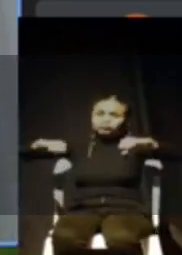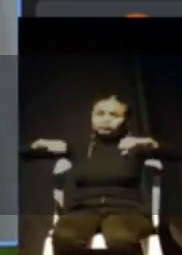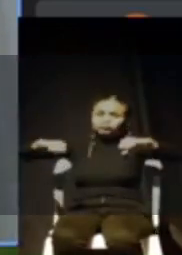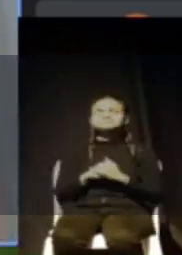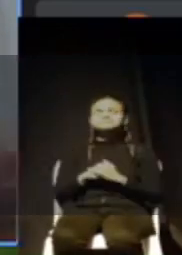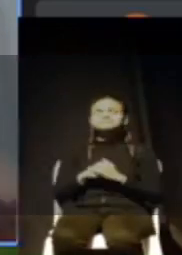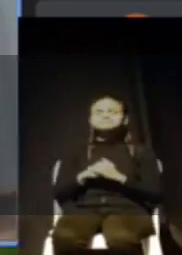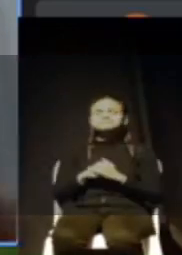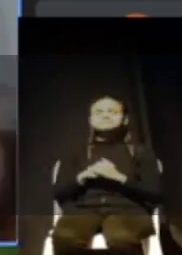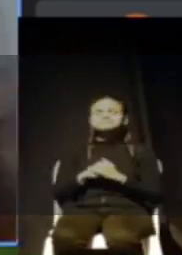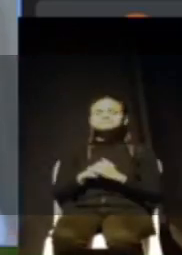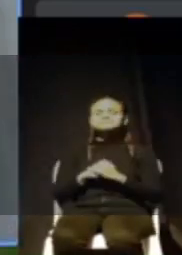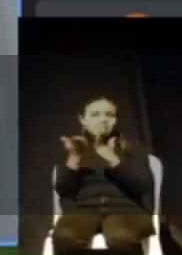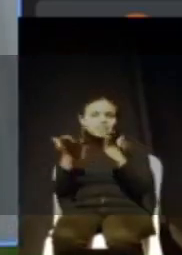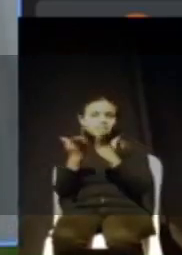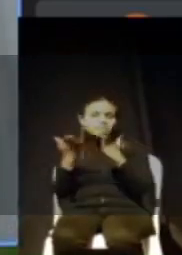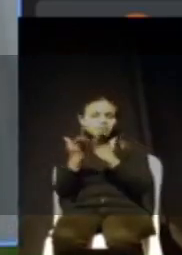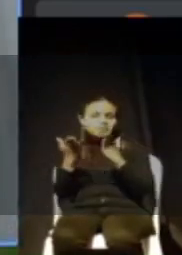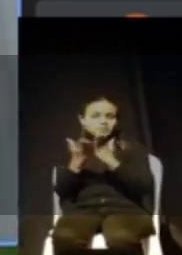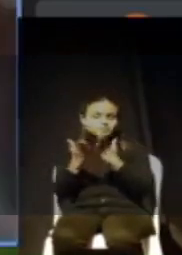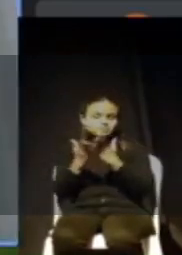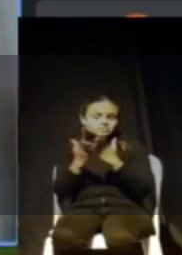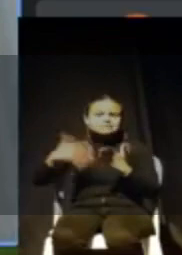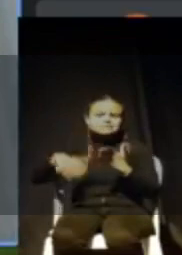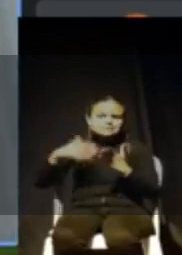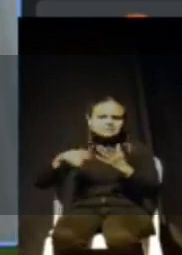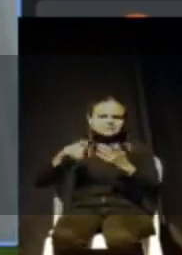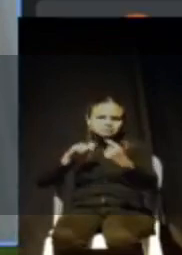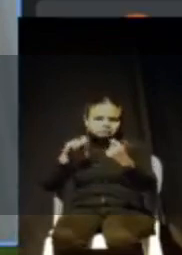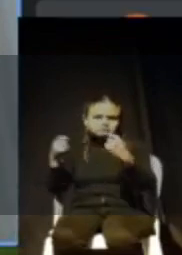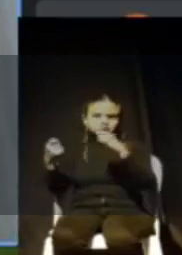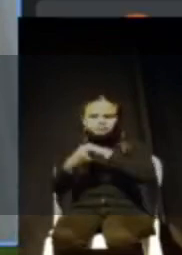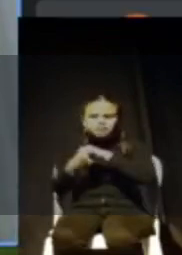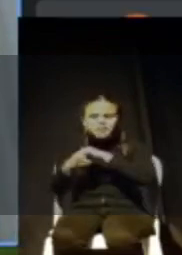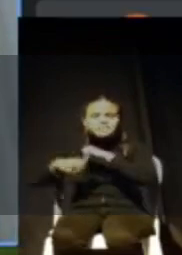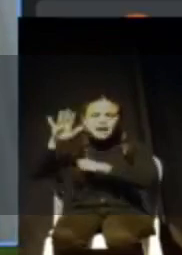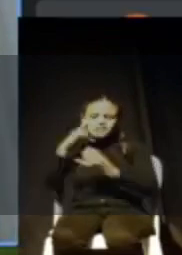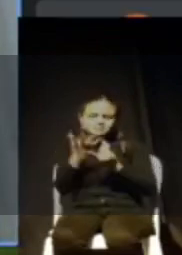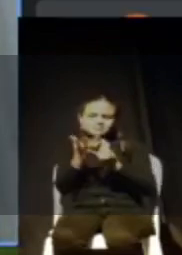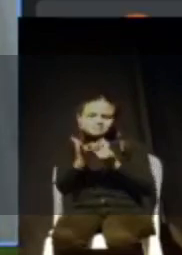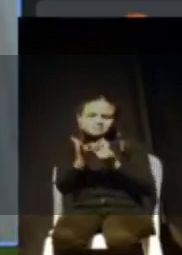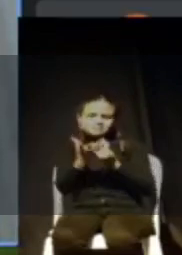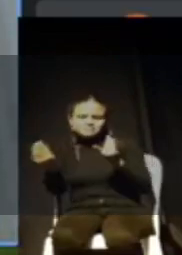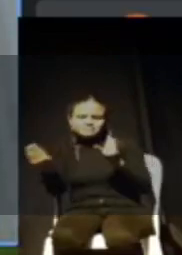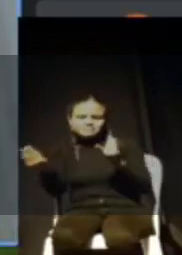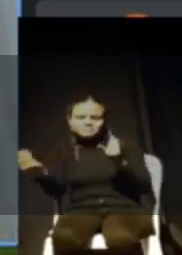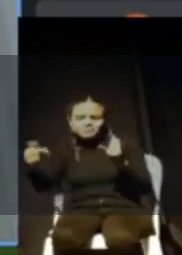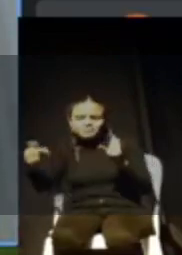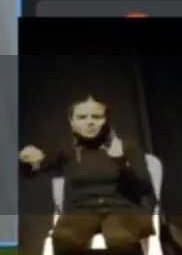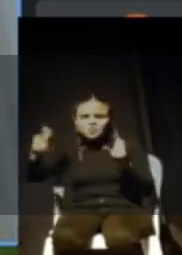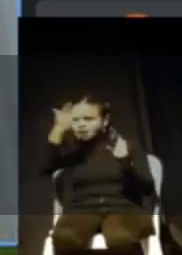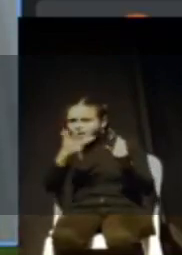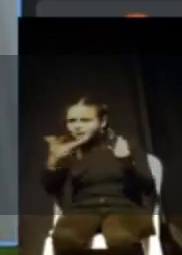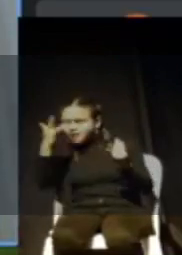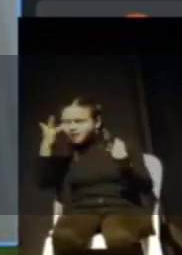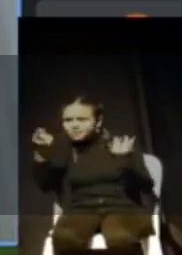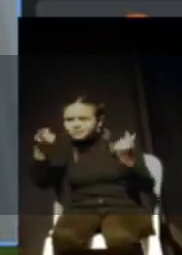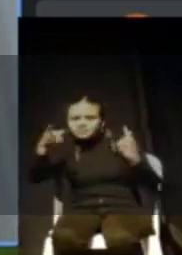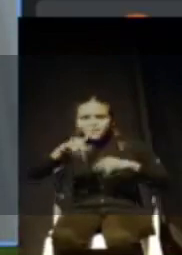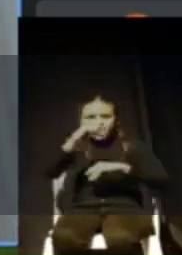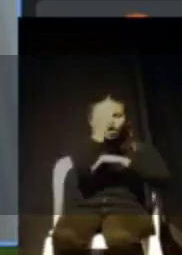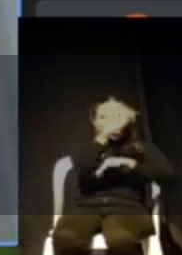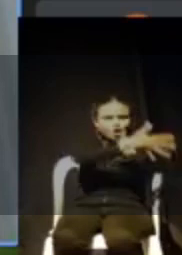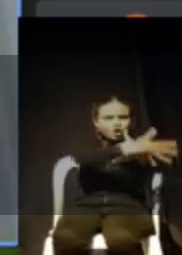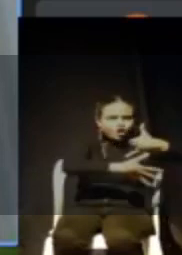Etnoeducaciones, el título sufrió una pequeña modificación, Etnoeducaciones Afro y Cátedra de Estudios Afrocolombianos, apuestas educativas